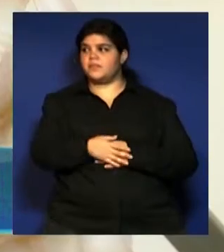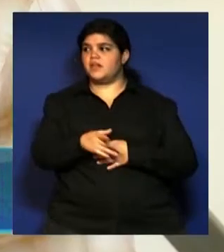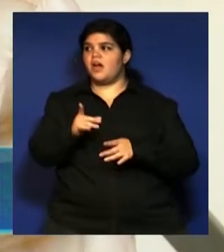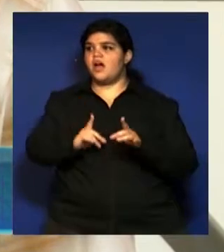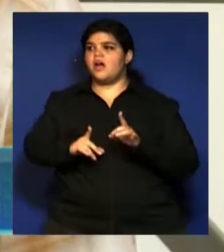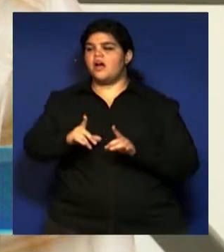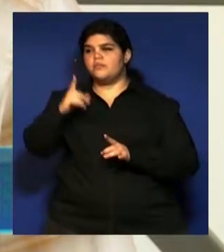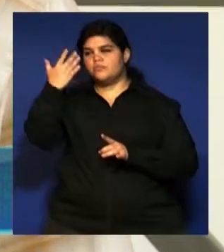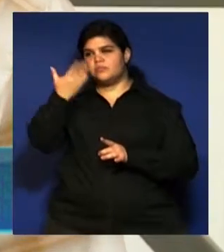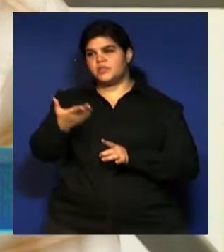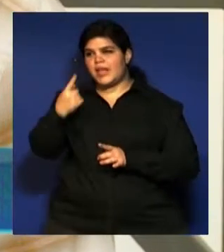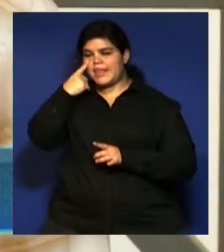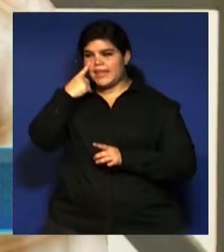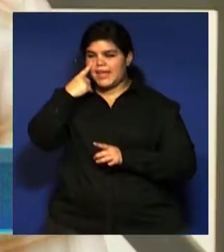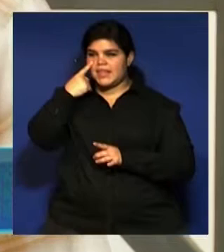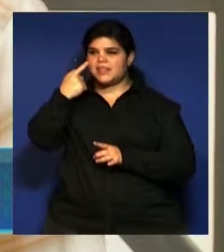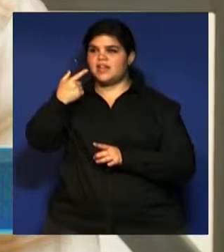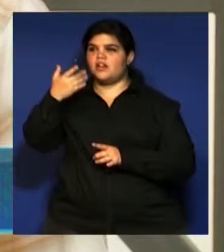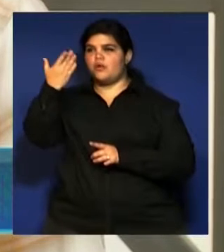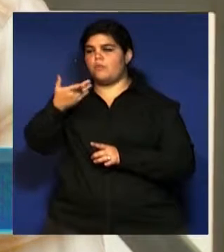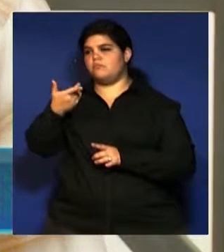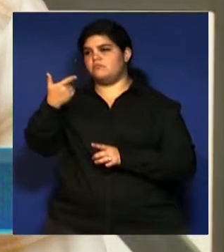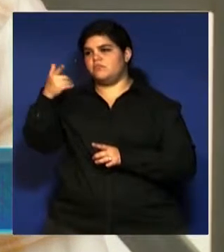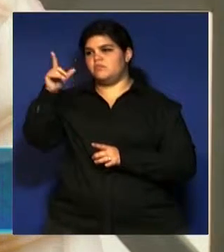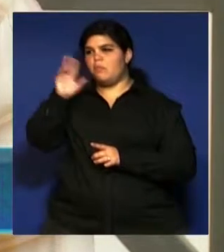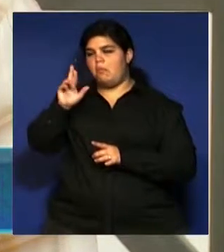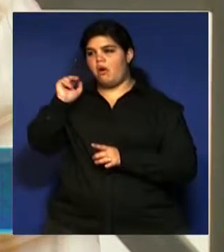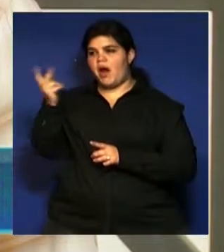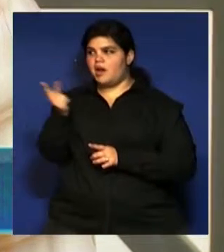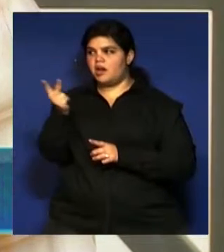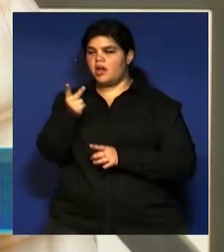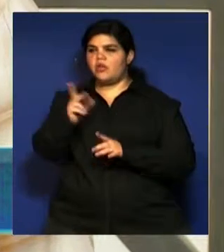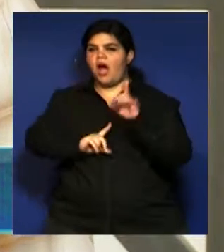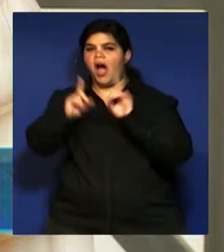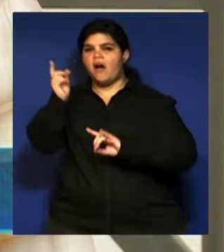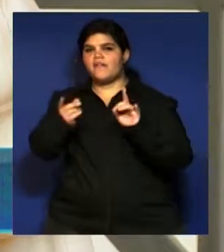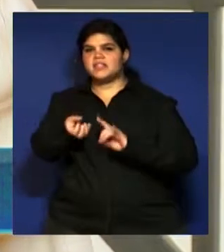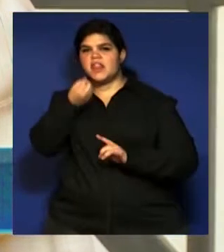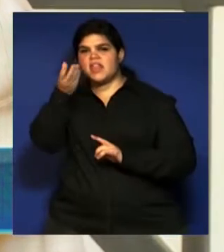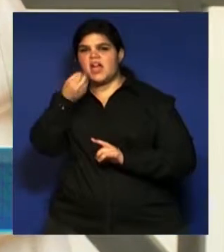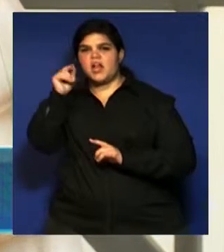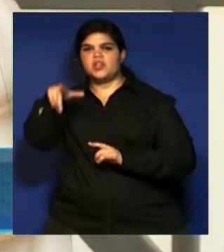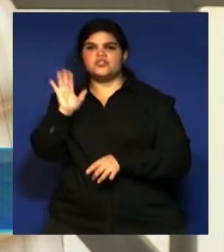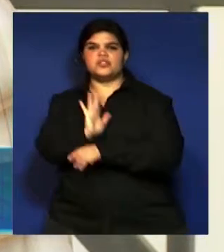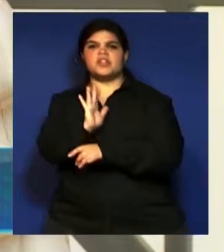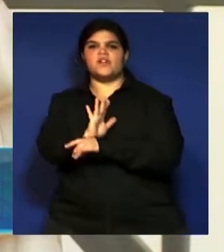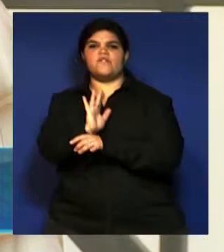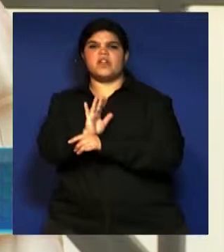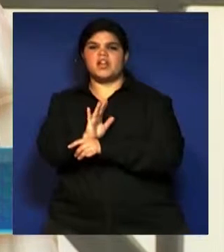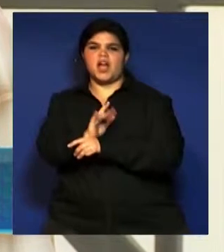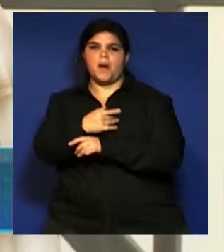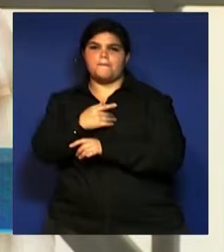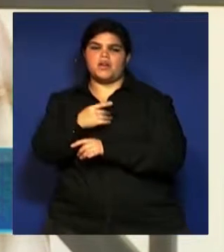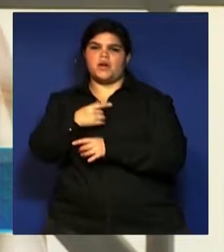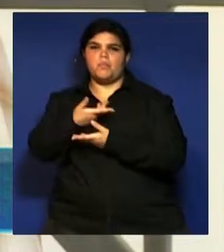y algún intendente ponía en duda si era necesario que estas declaraciones juradas fueran públicas porque aseguraban que ponía en riesgo su seguridad